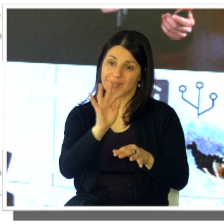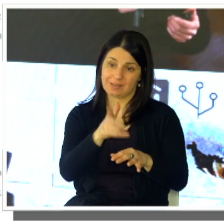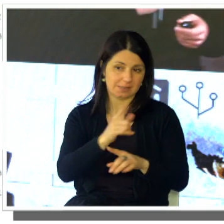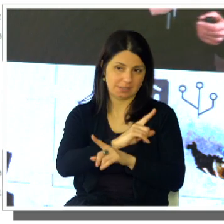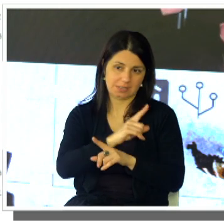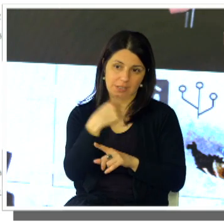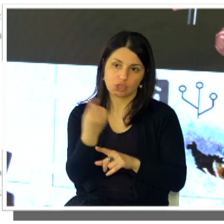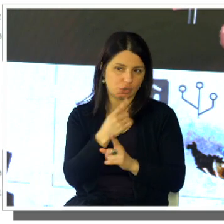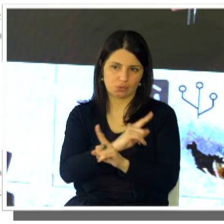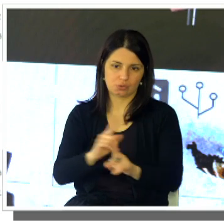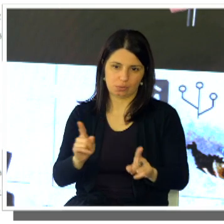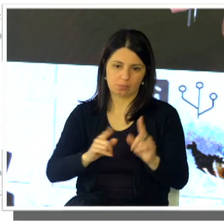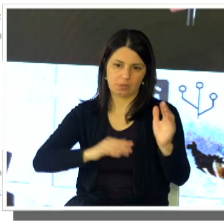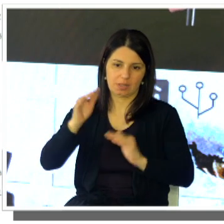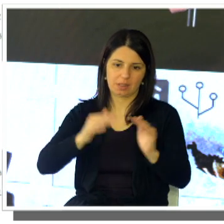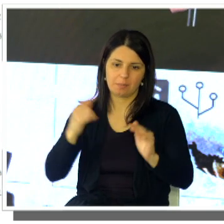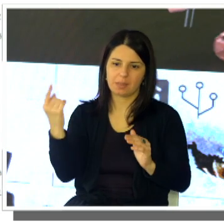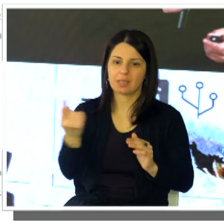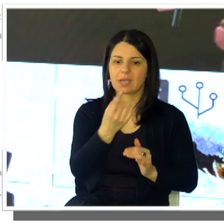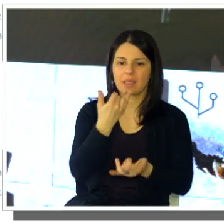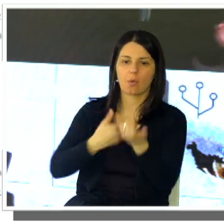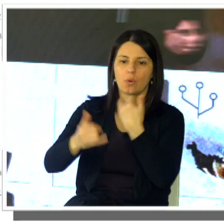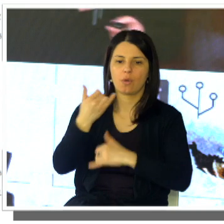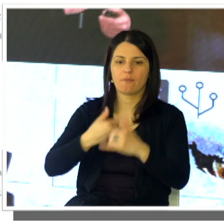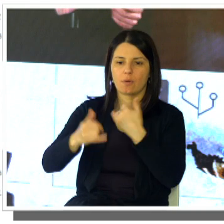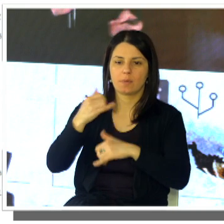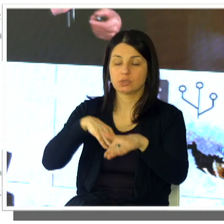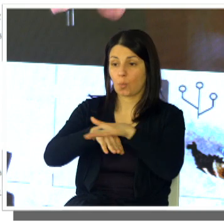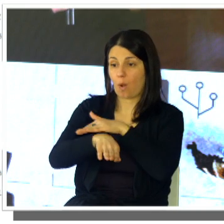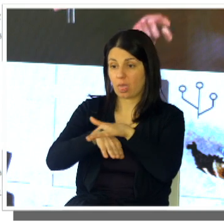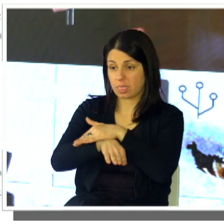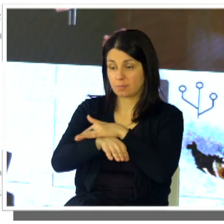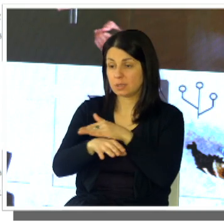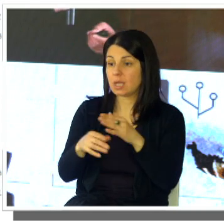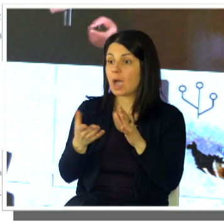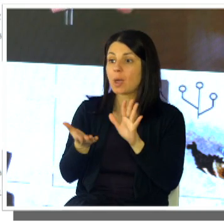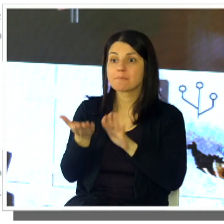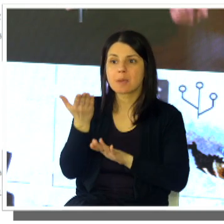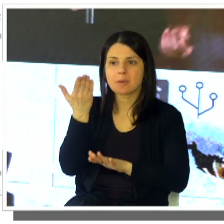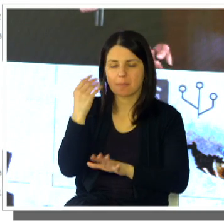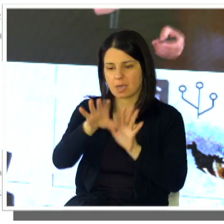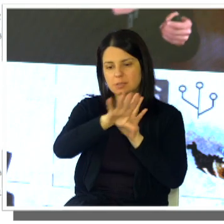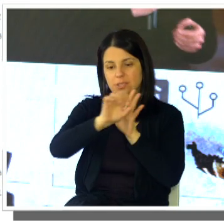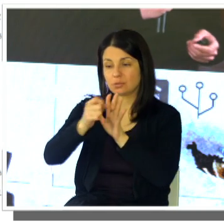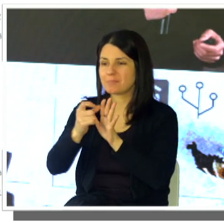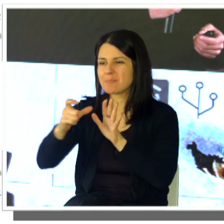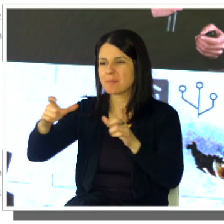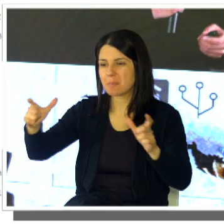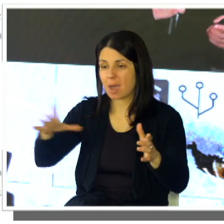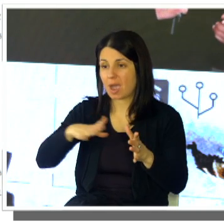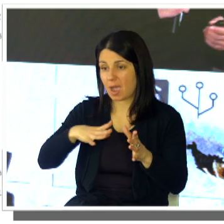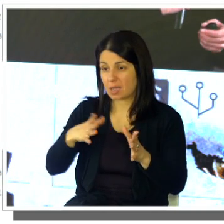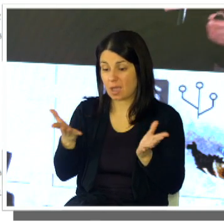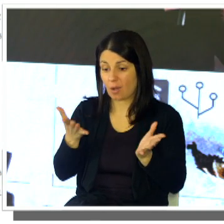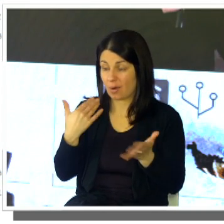depende de cada uno la información se guarda. Pero como cada vez tenemos más sensores, incluso ahora, como venían hablando, se van